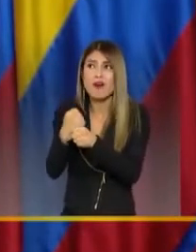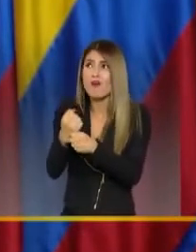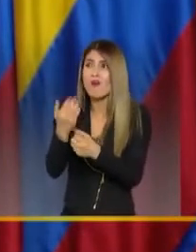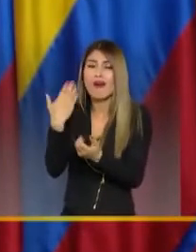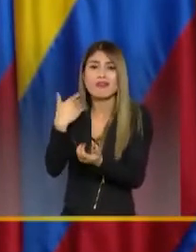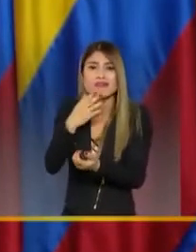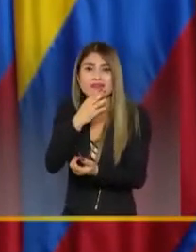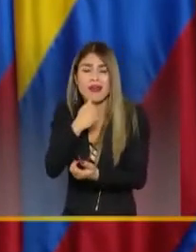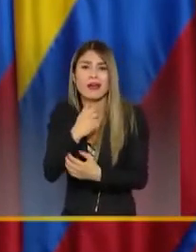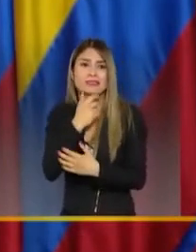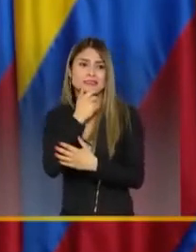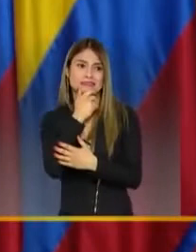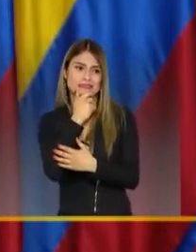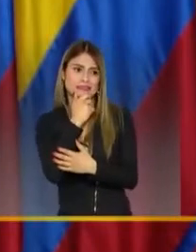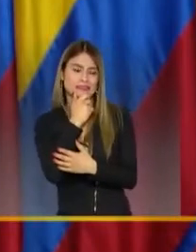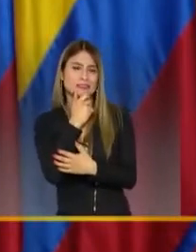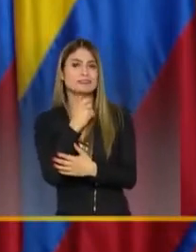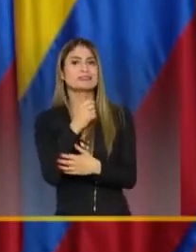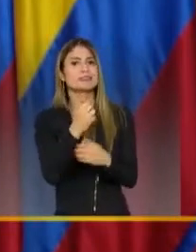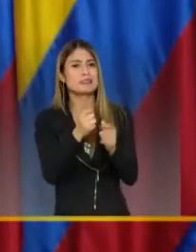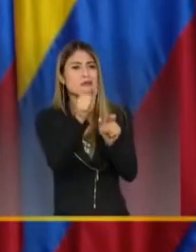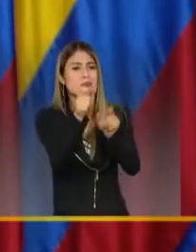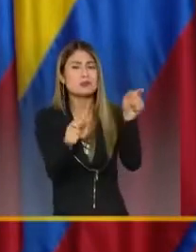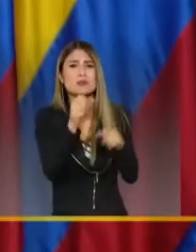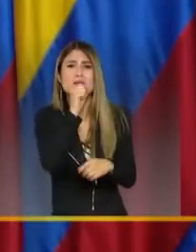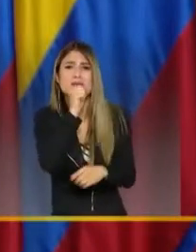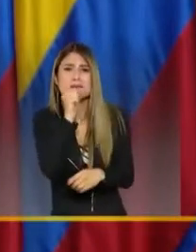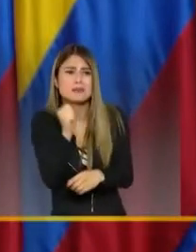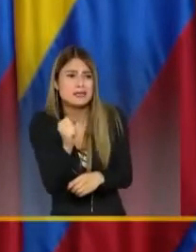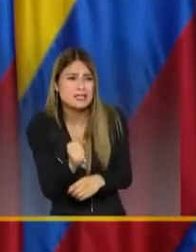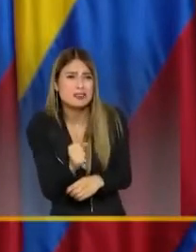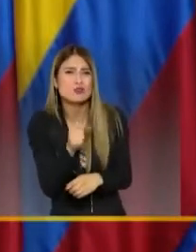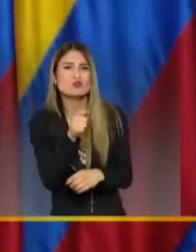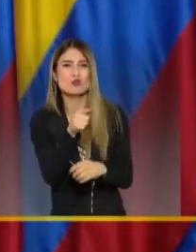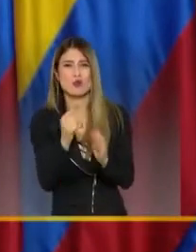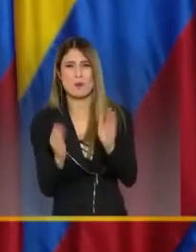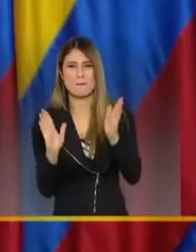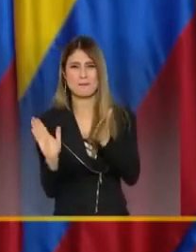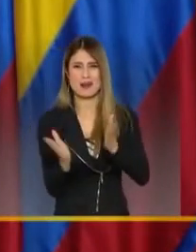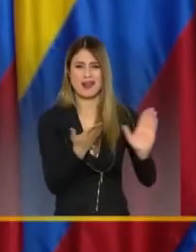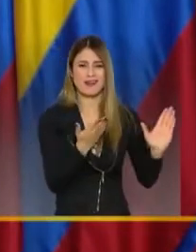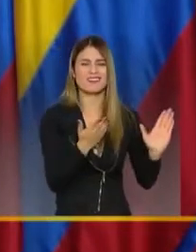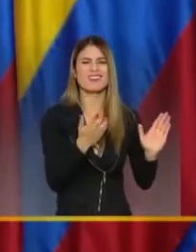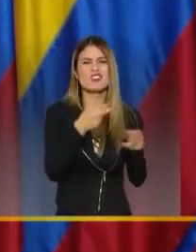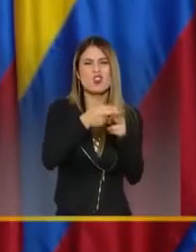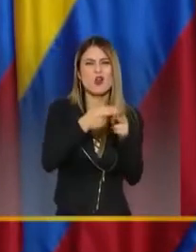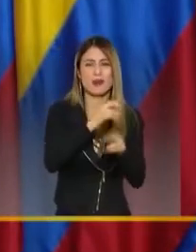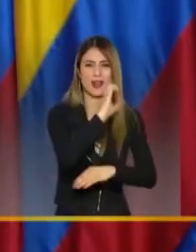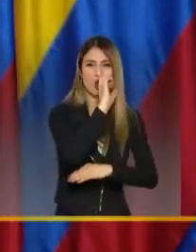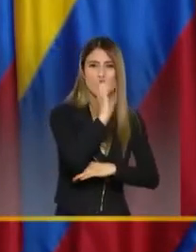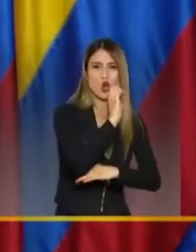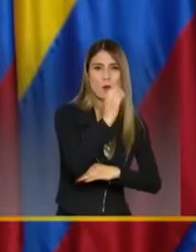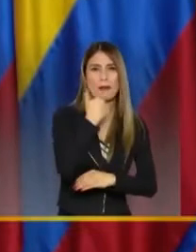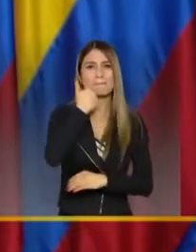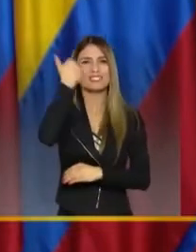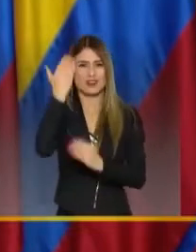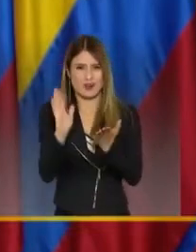de viejitos atendidos por el programa Colombia Mayor, que hoy apoya a más